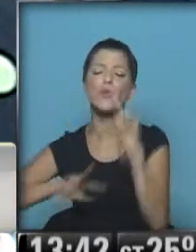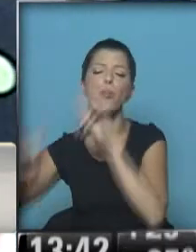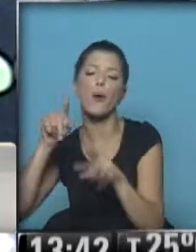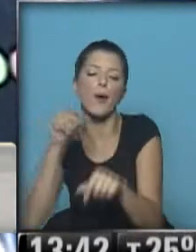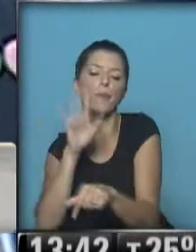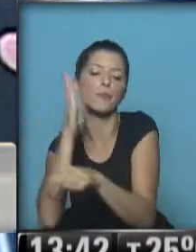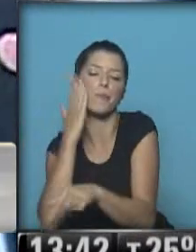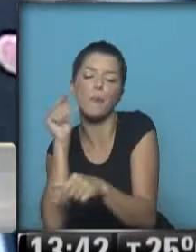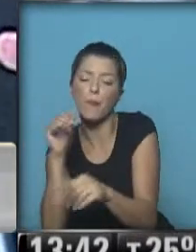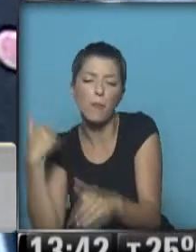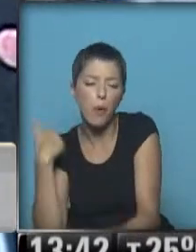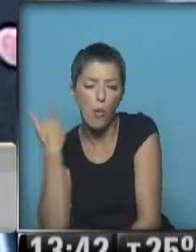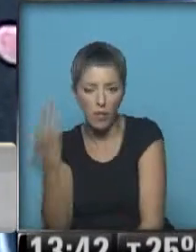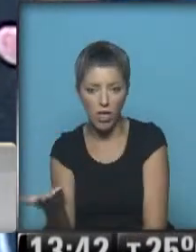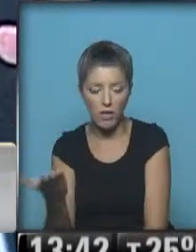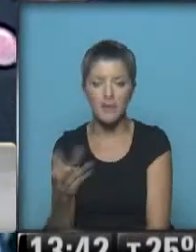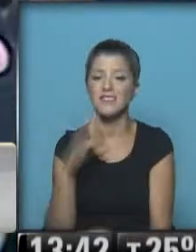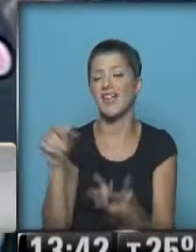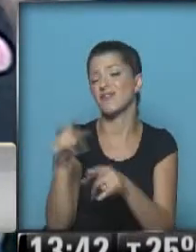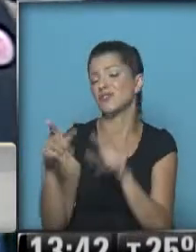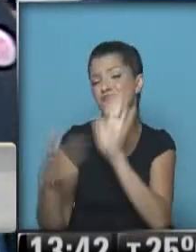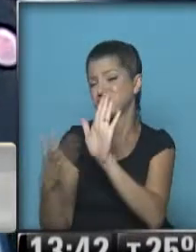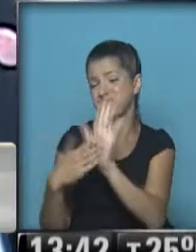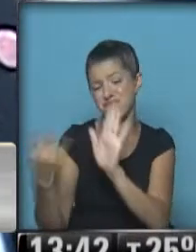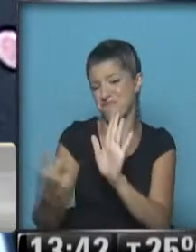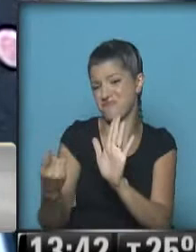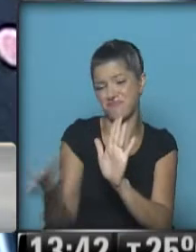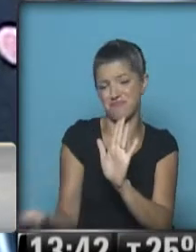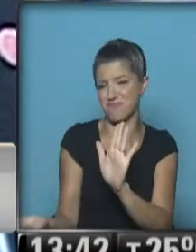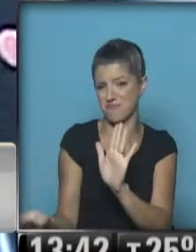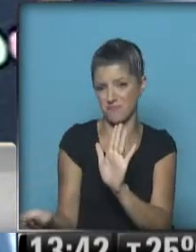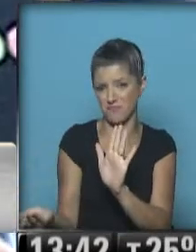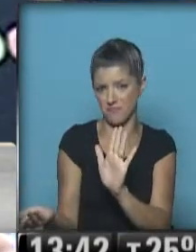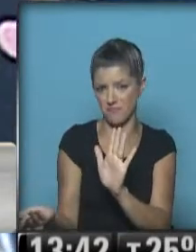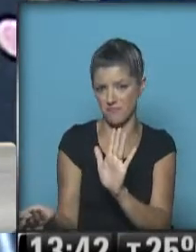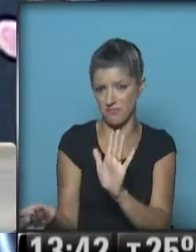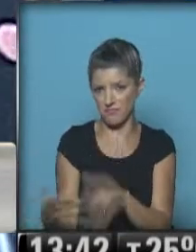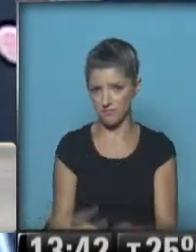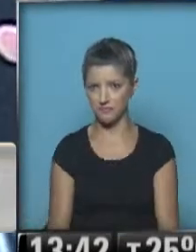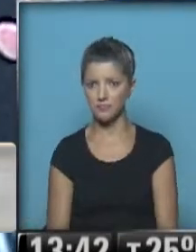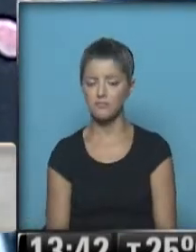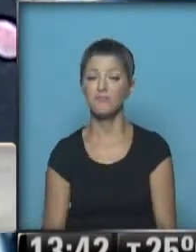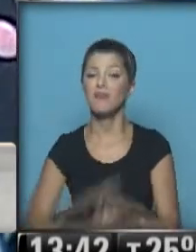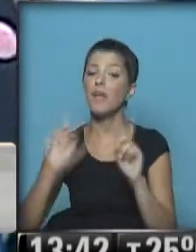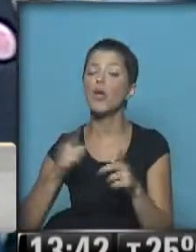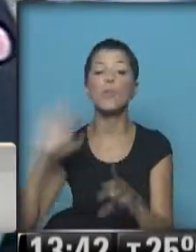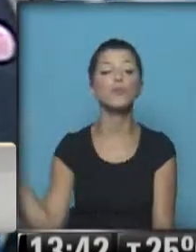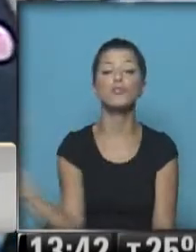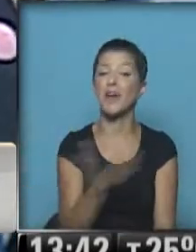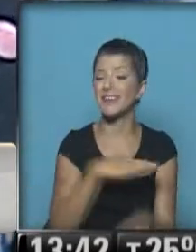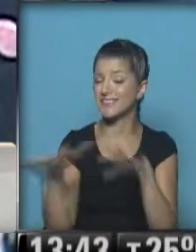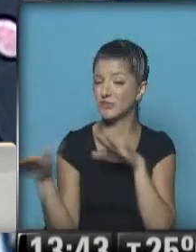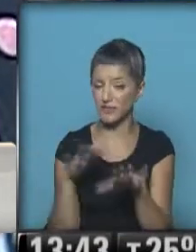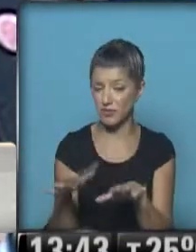victimizarse a partir de claras afirmaciones falsas, como el hecho falso de toda falsedad de que se